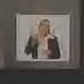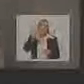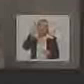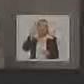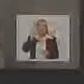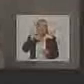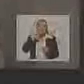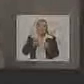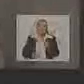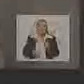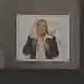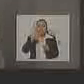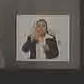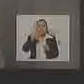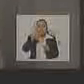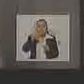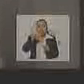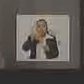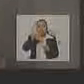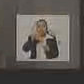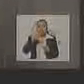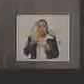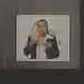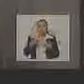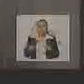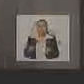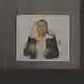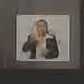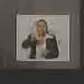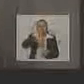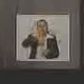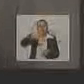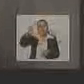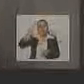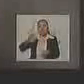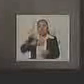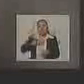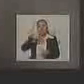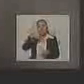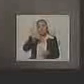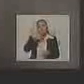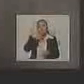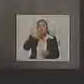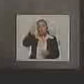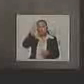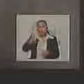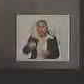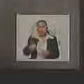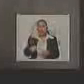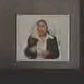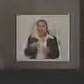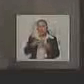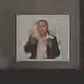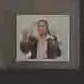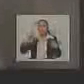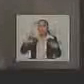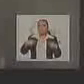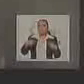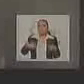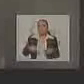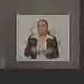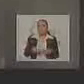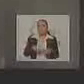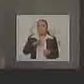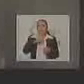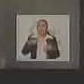tres bloques temáticos de esta noche. Ahora cada uno de ustedes tendrá hasta 2 minutos para dirigir a la audiencia, para dirigir a